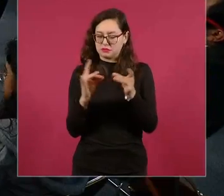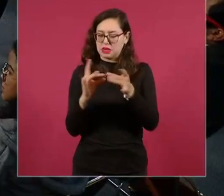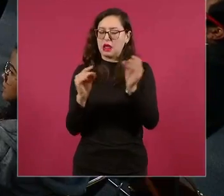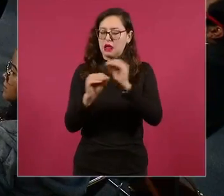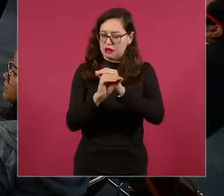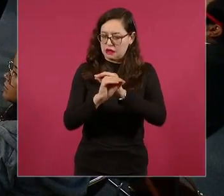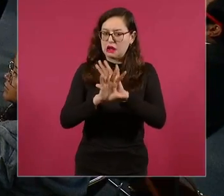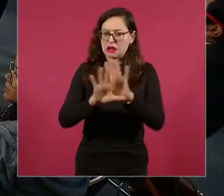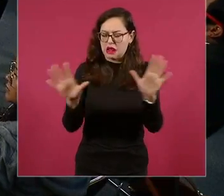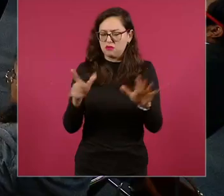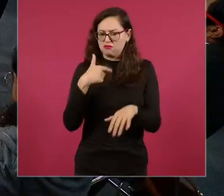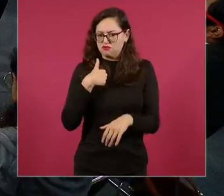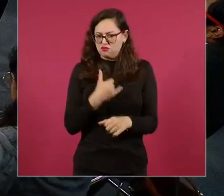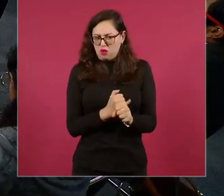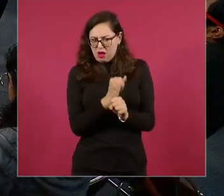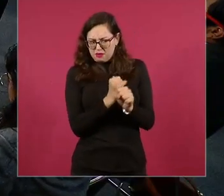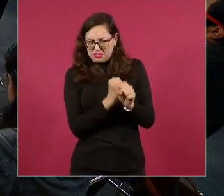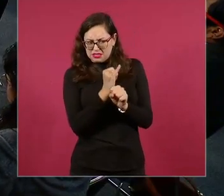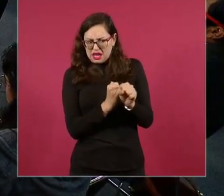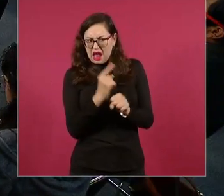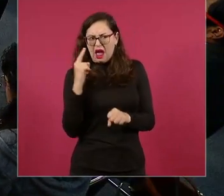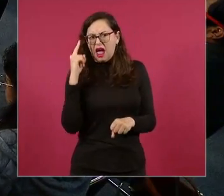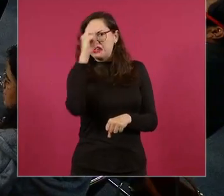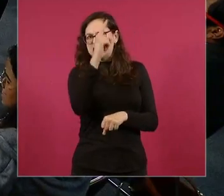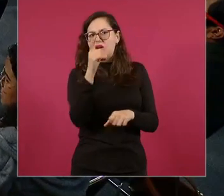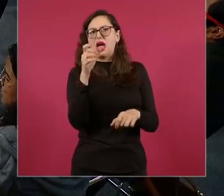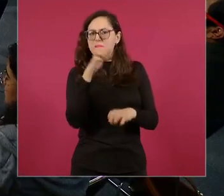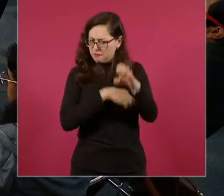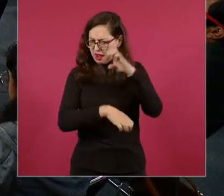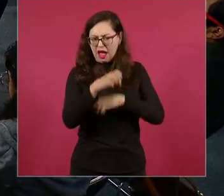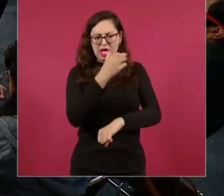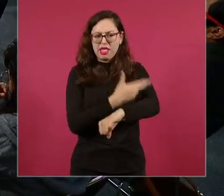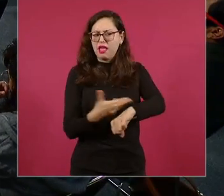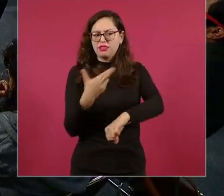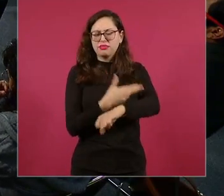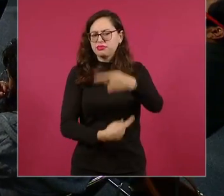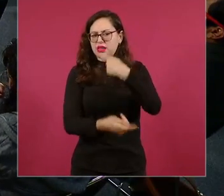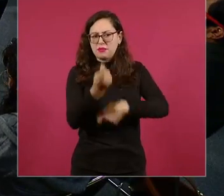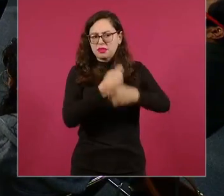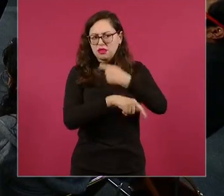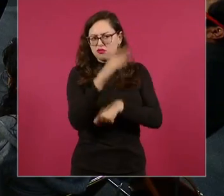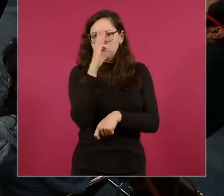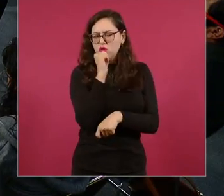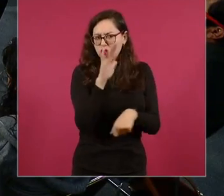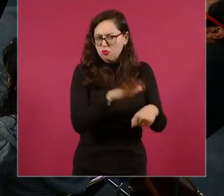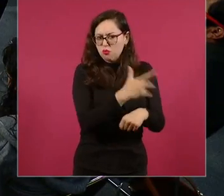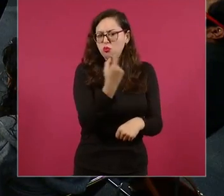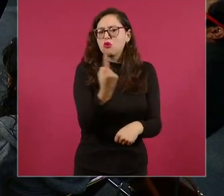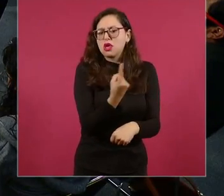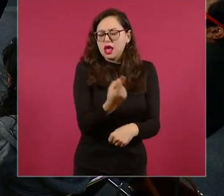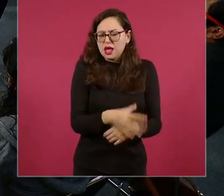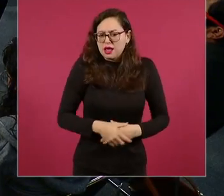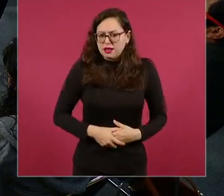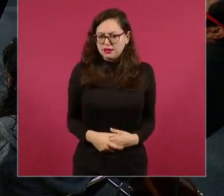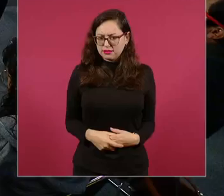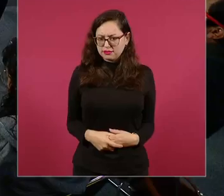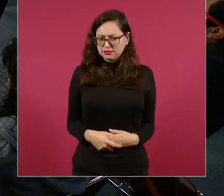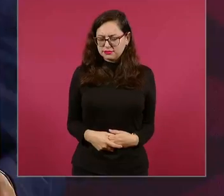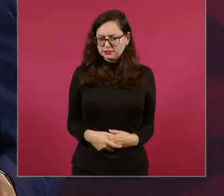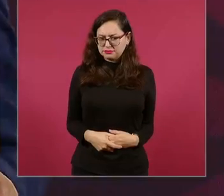ver por qué no se puede hacerlo allá en los consulados porque son